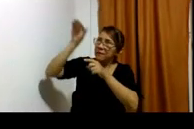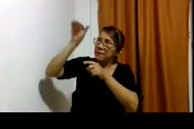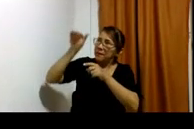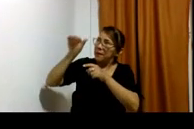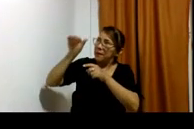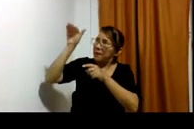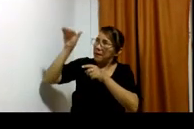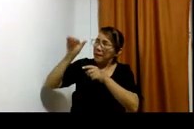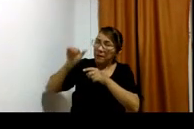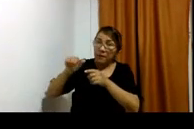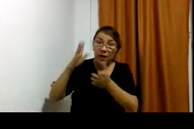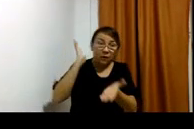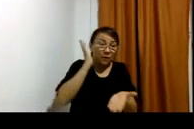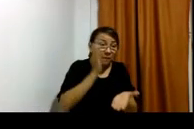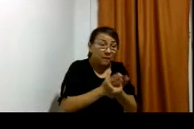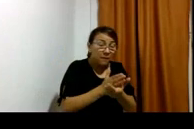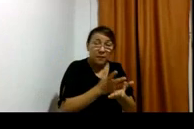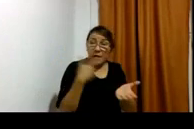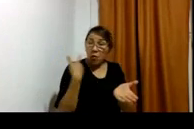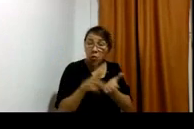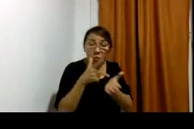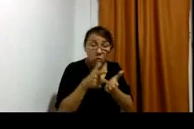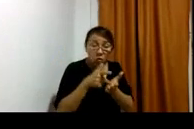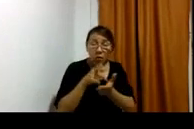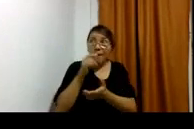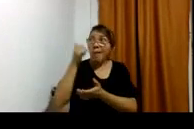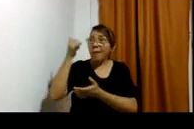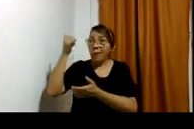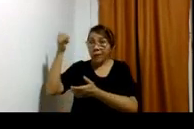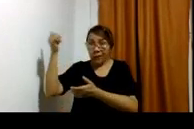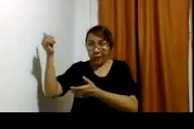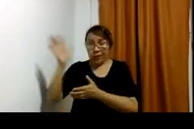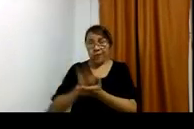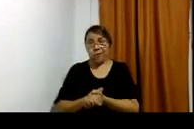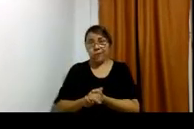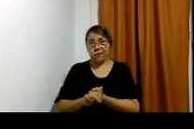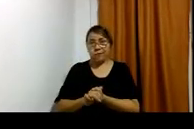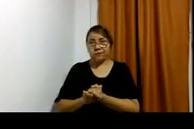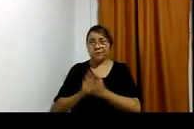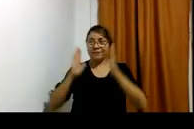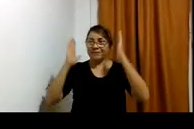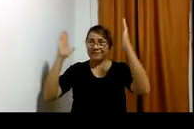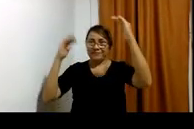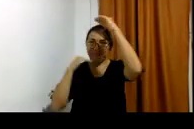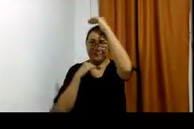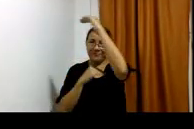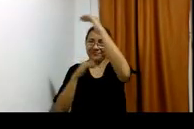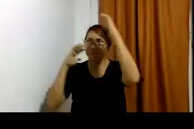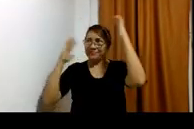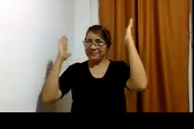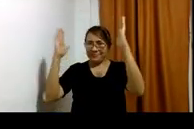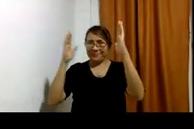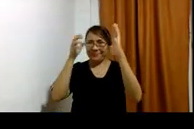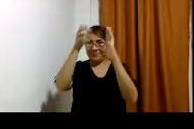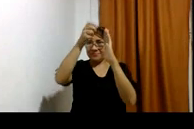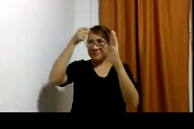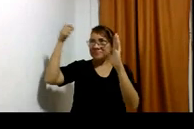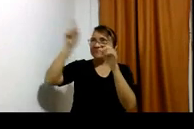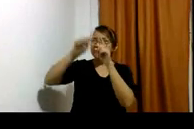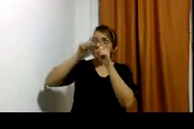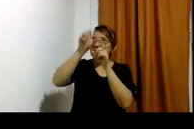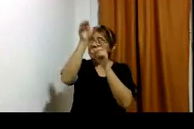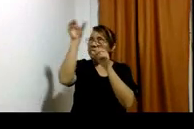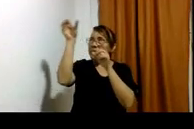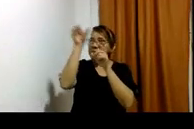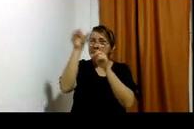de la emergencia. Entonces, partamos de esos principios. Los botiquines deben contener elementos como sustancias